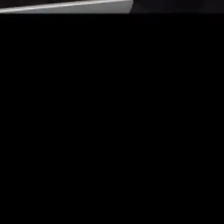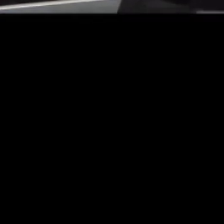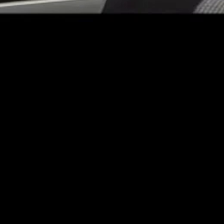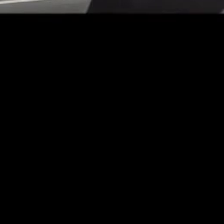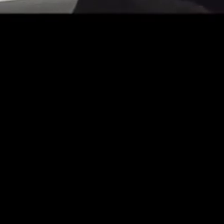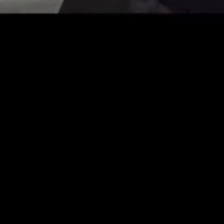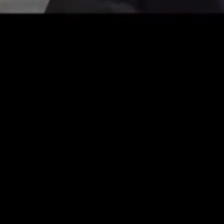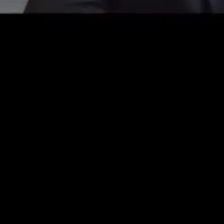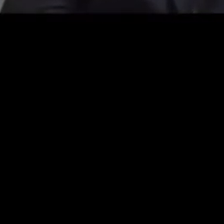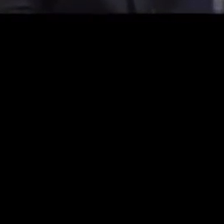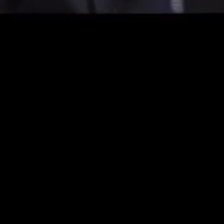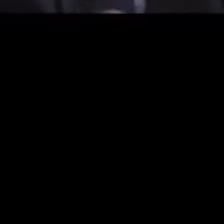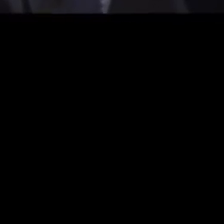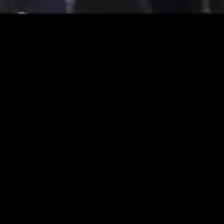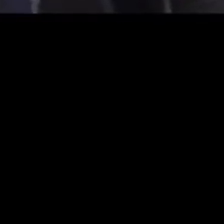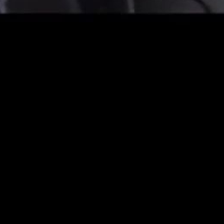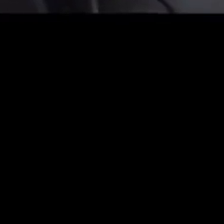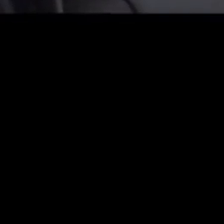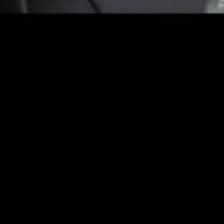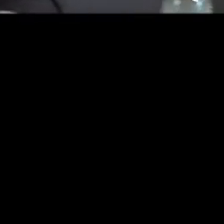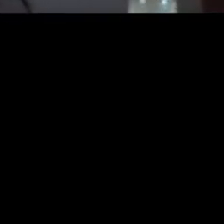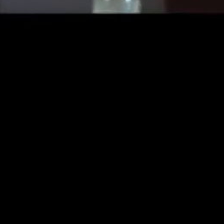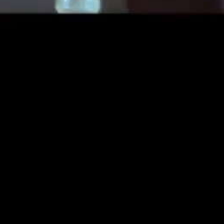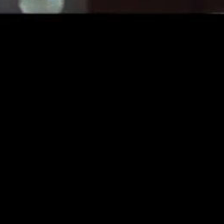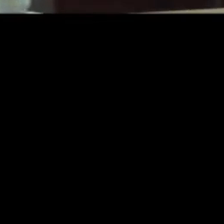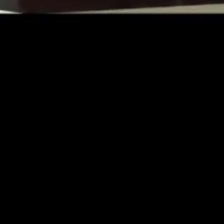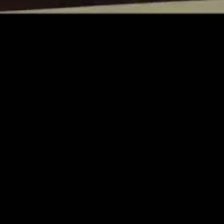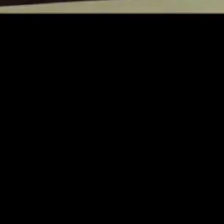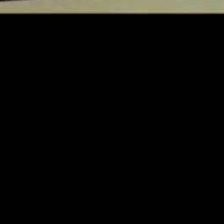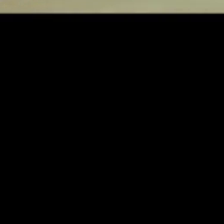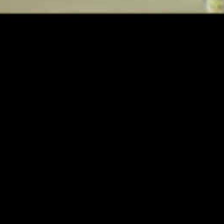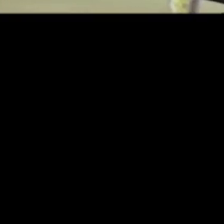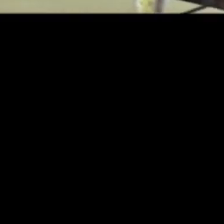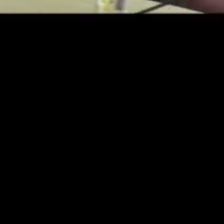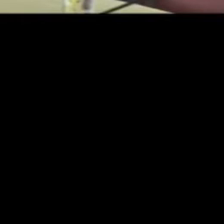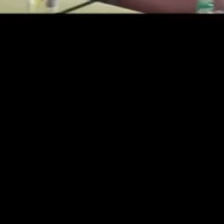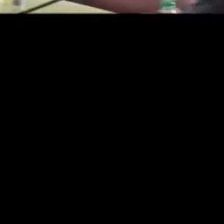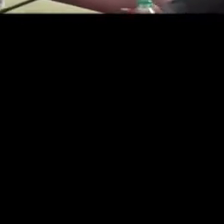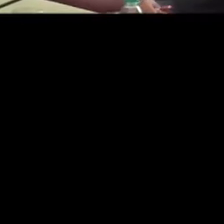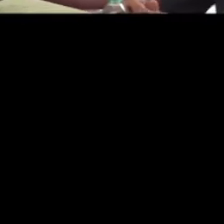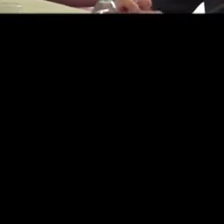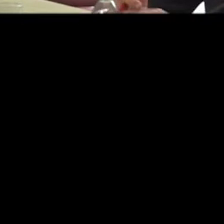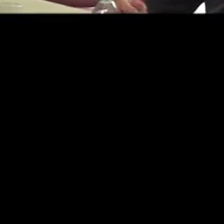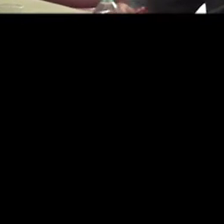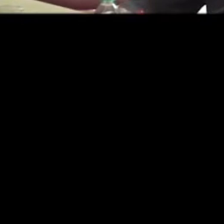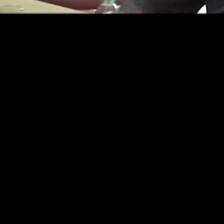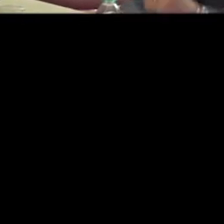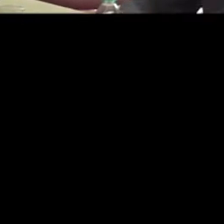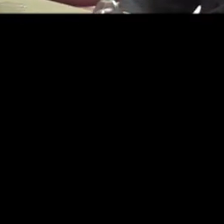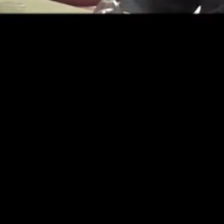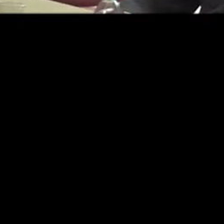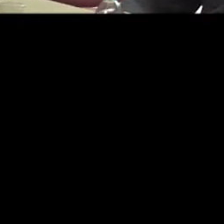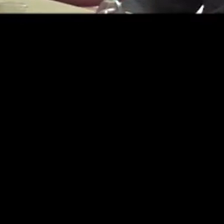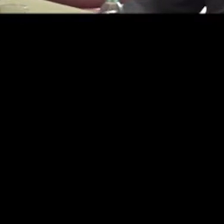Gracias a la representación de la sociedad civil y también de la Defensoría del Pueblo por su